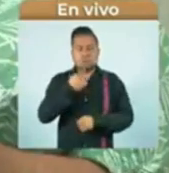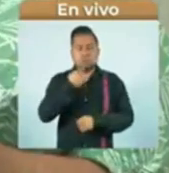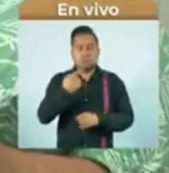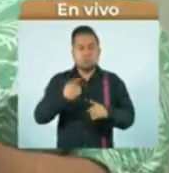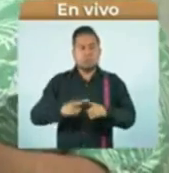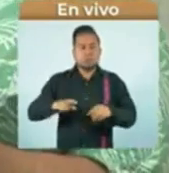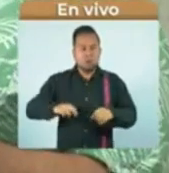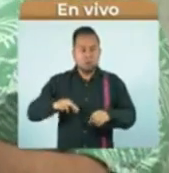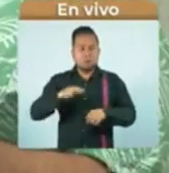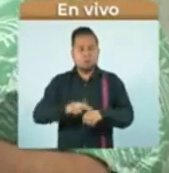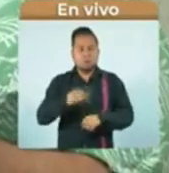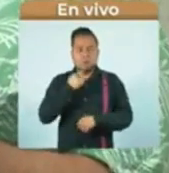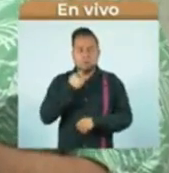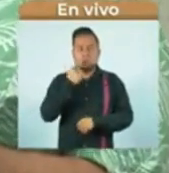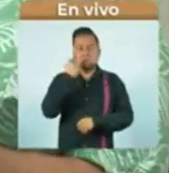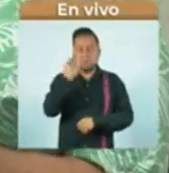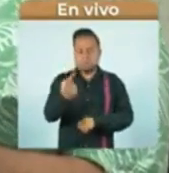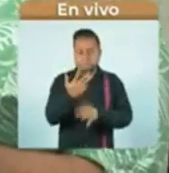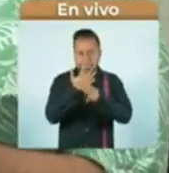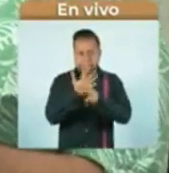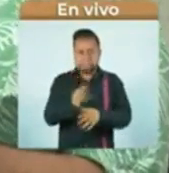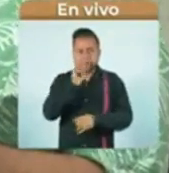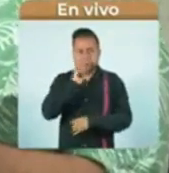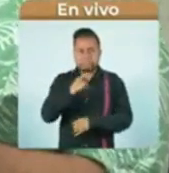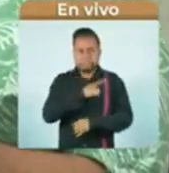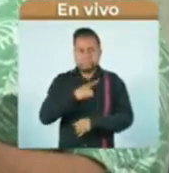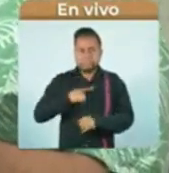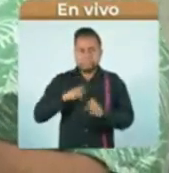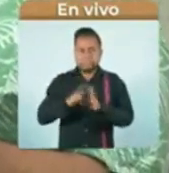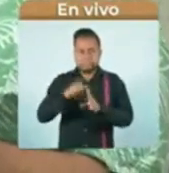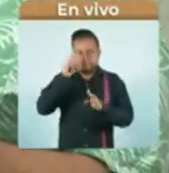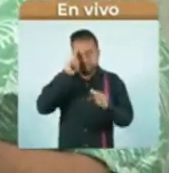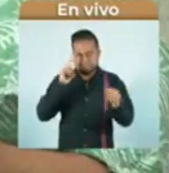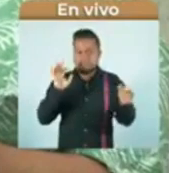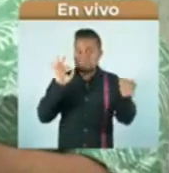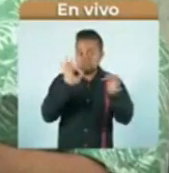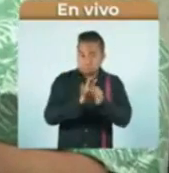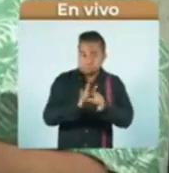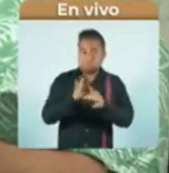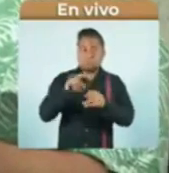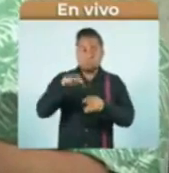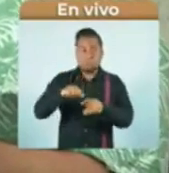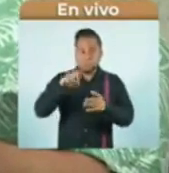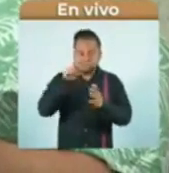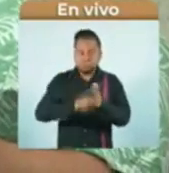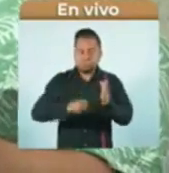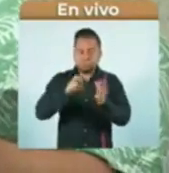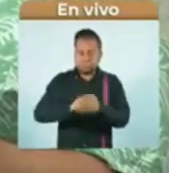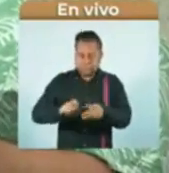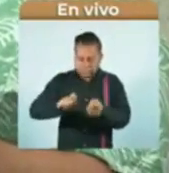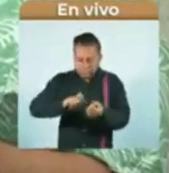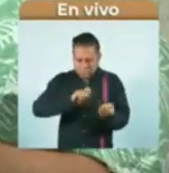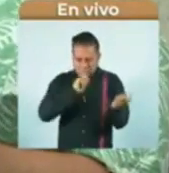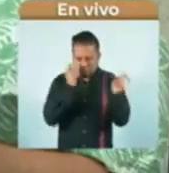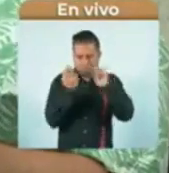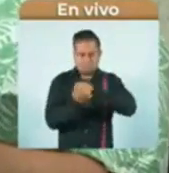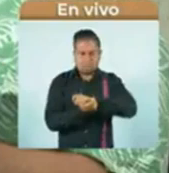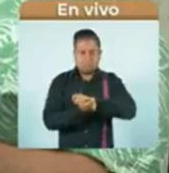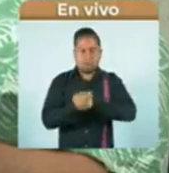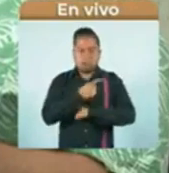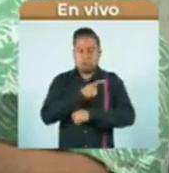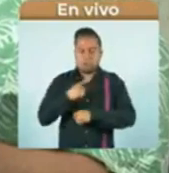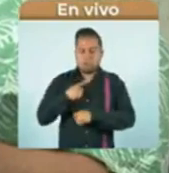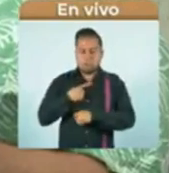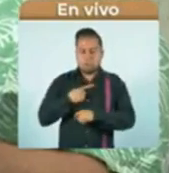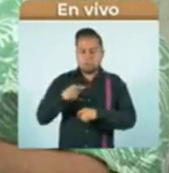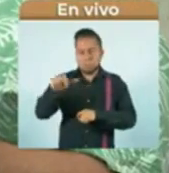gobernador. Y también hay que ser congruentes. Si estamos en una transformación, tenemos que orientar